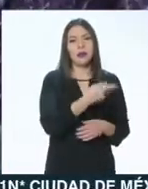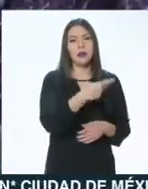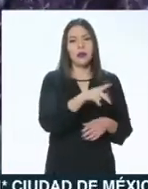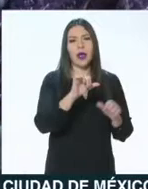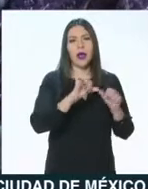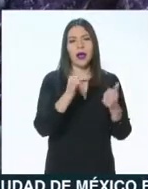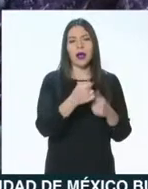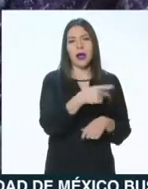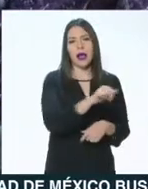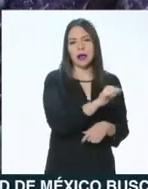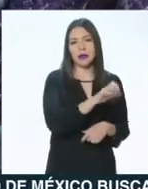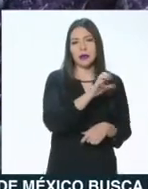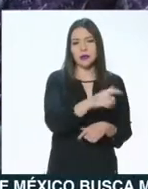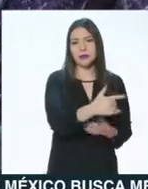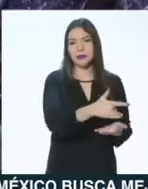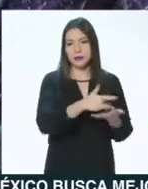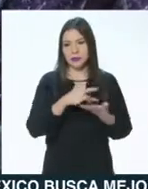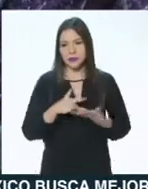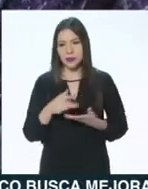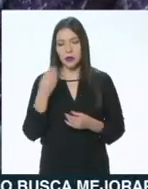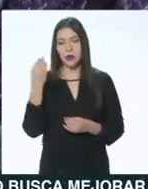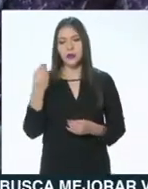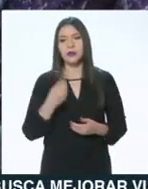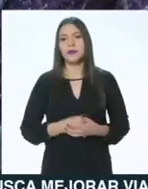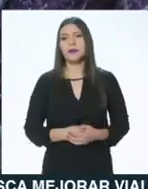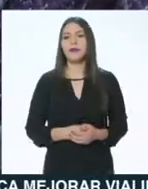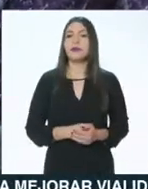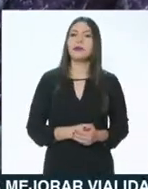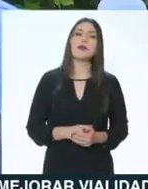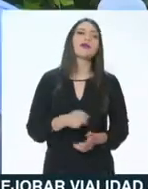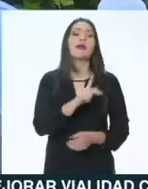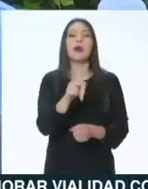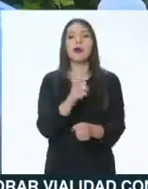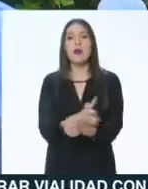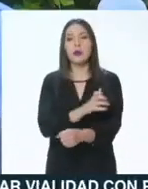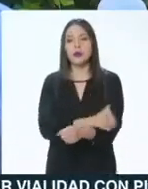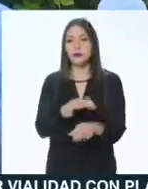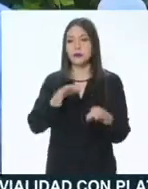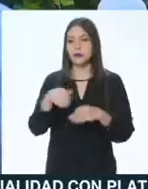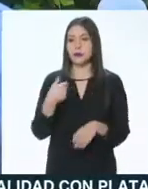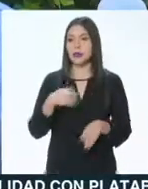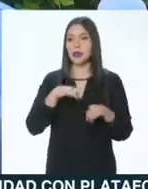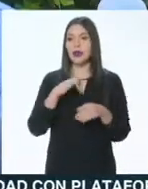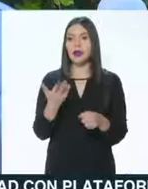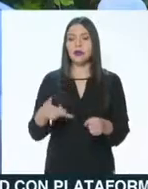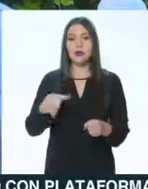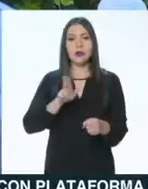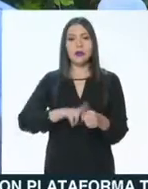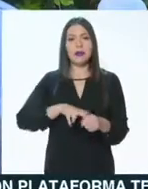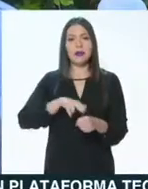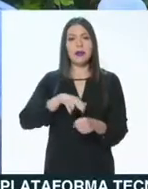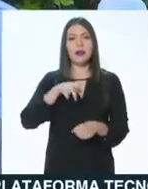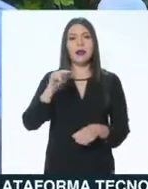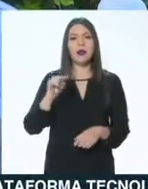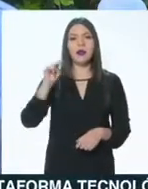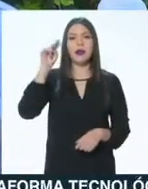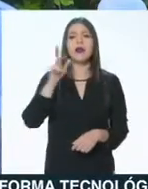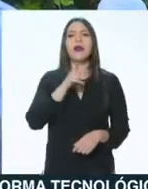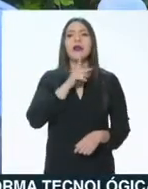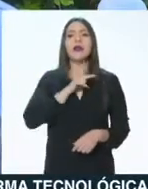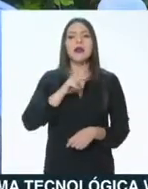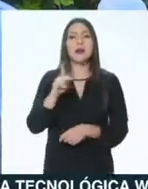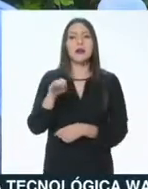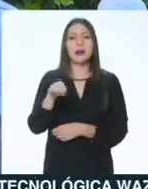él. Nos apoyaron mucho, compañeros de trabajo, yo trabajo en el Hospital Central Norte de Pemex, nos apoyaron.